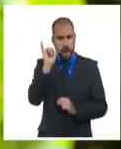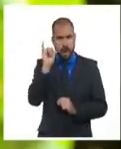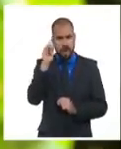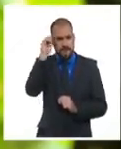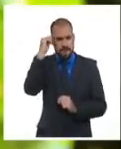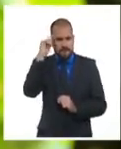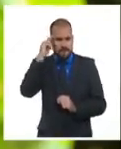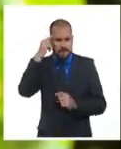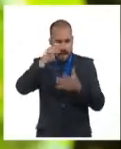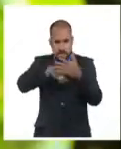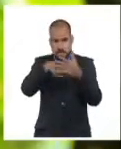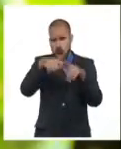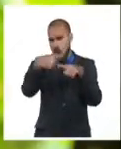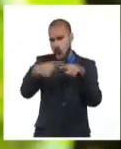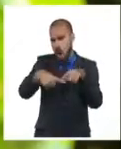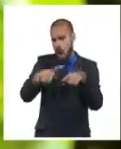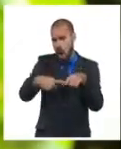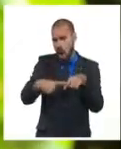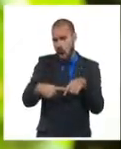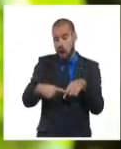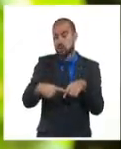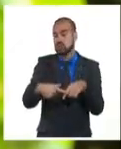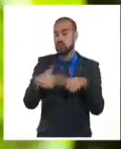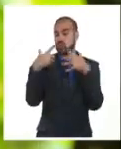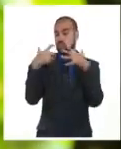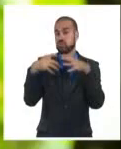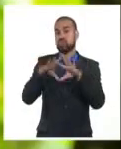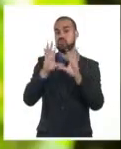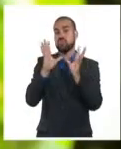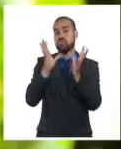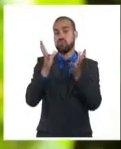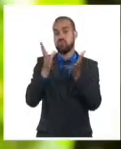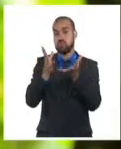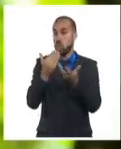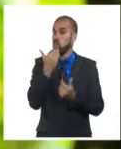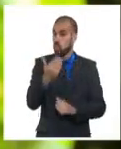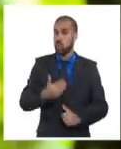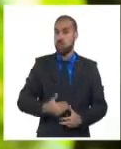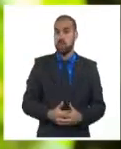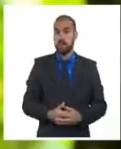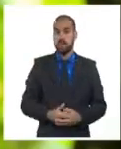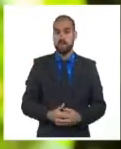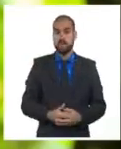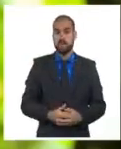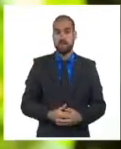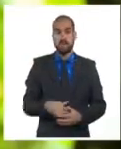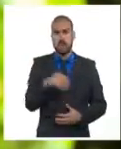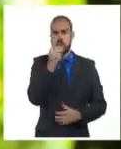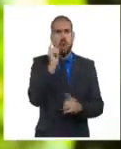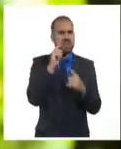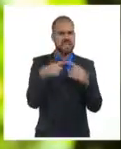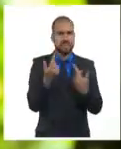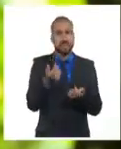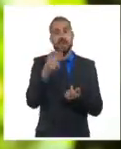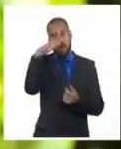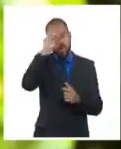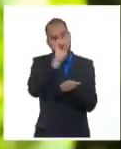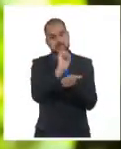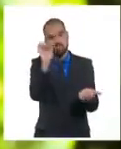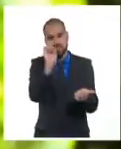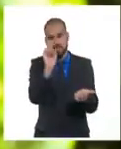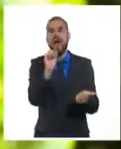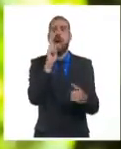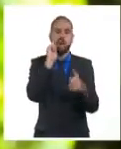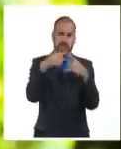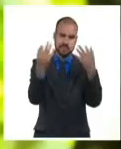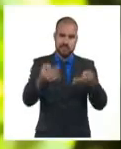de la palabra con su fina pluma, que escribía y hacía buenas cosas para libertar a Cuba, vino con ese propósito, porque así